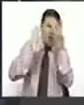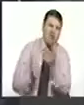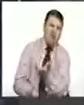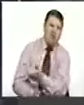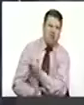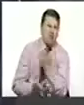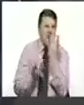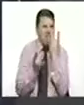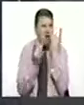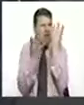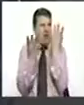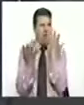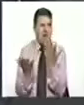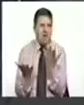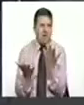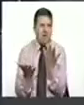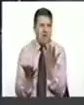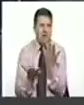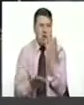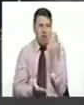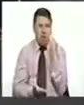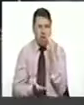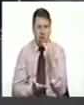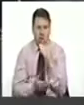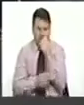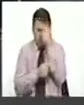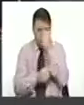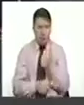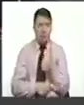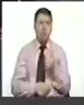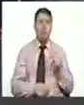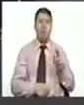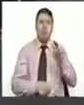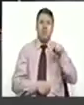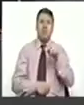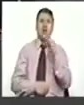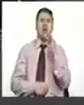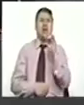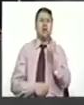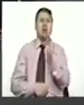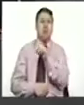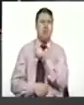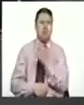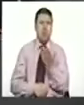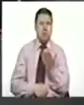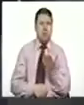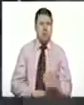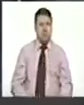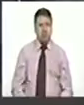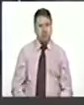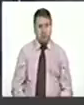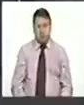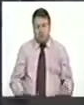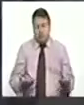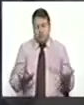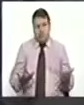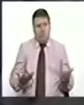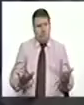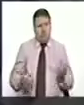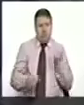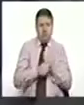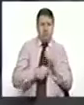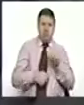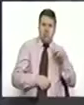esa grave defraudación a la patria. La carretera Tibú Convención La Mata es quizá